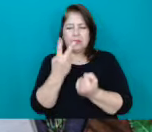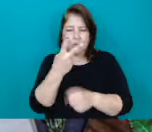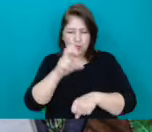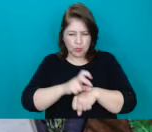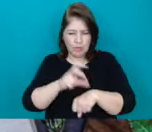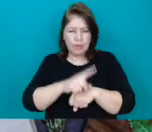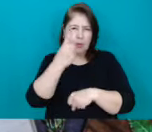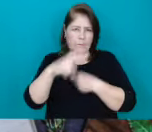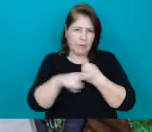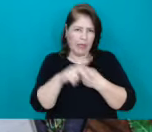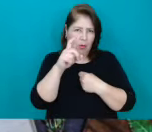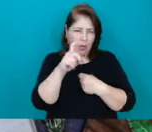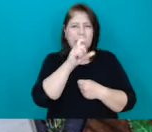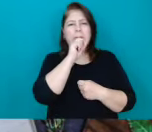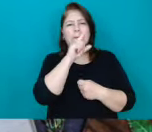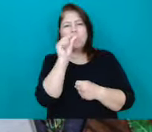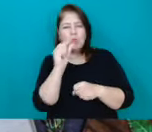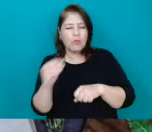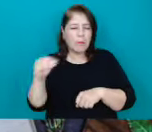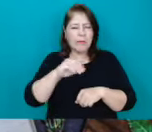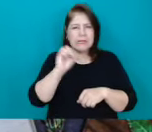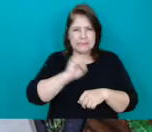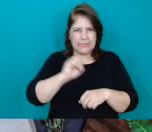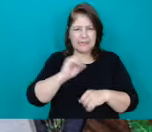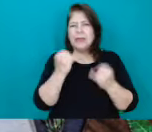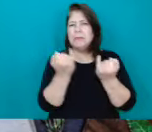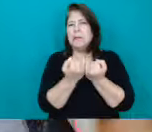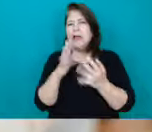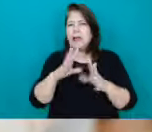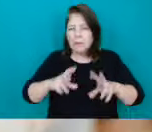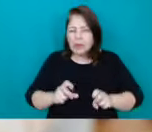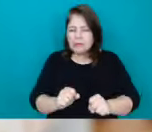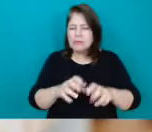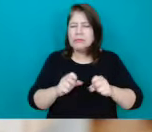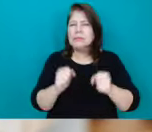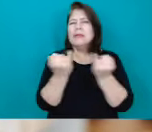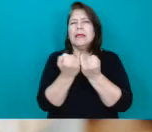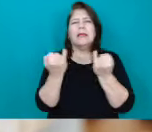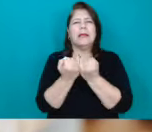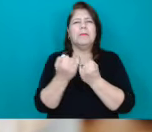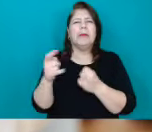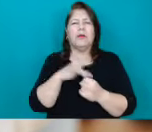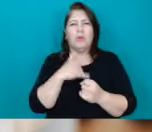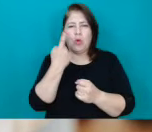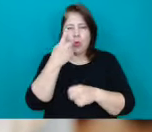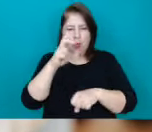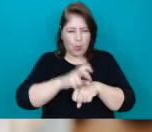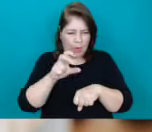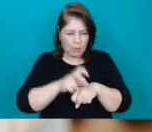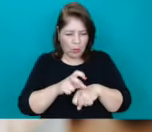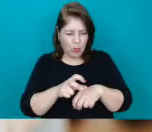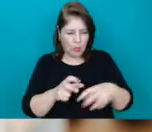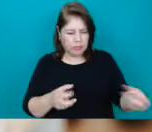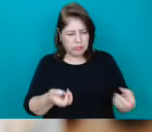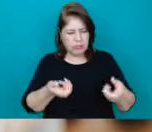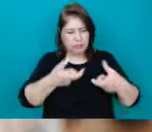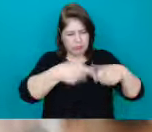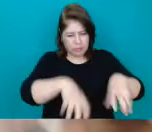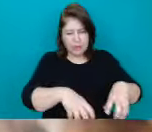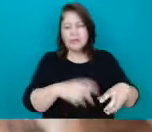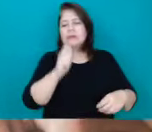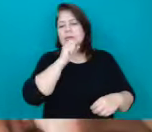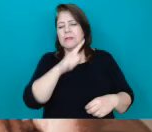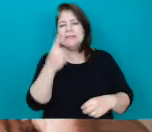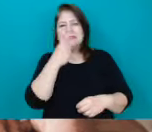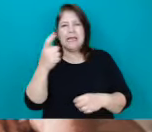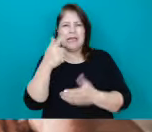de agua y también un poco más de sal. La masa es como la de la pasta fresca. Por cada huevo vamos a agregar 100 gramos